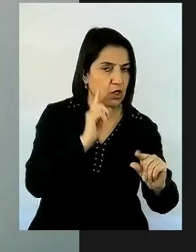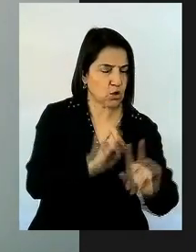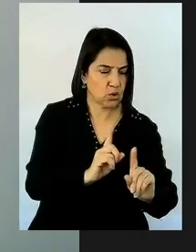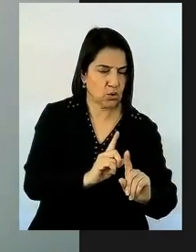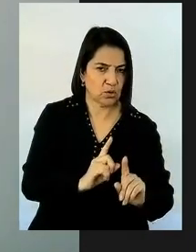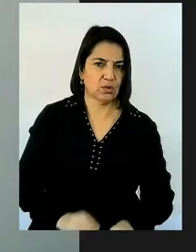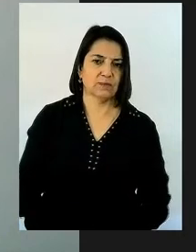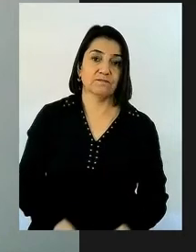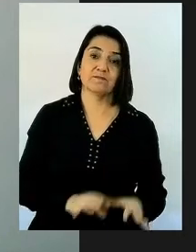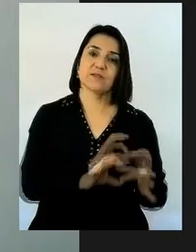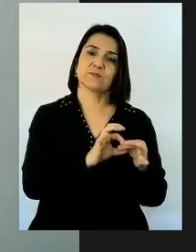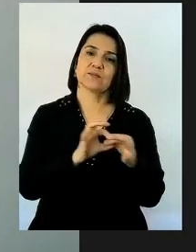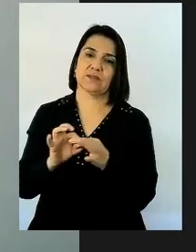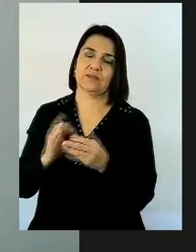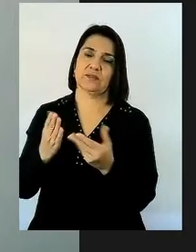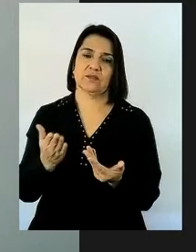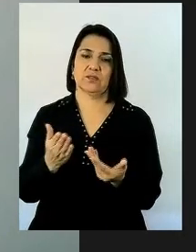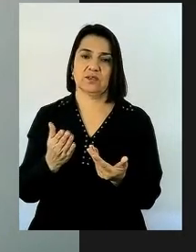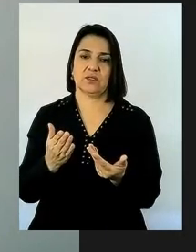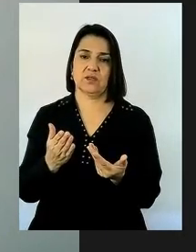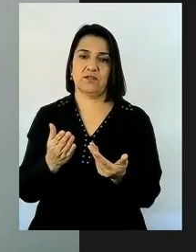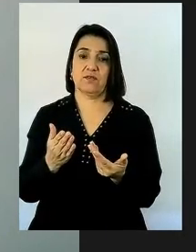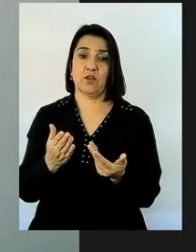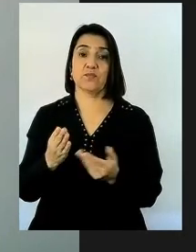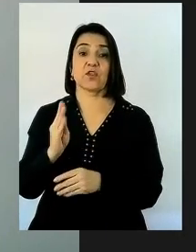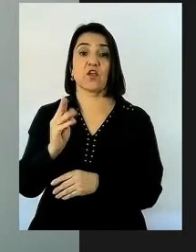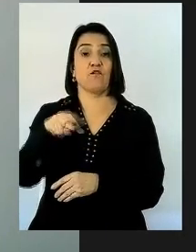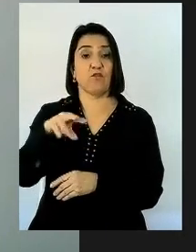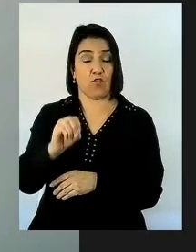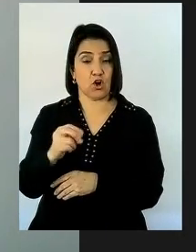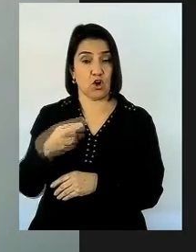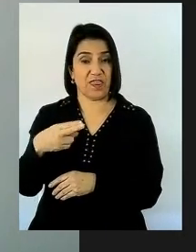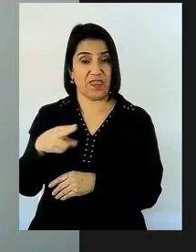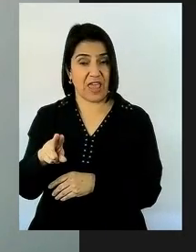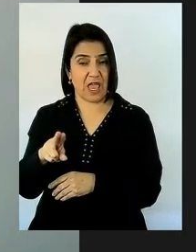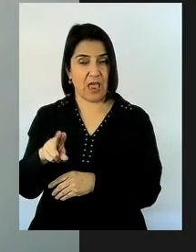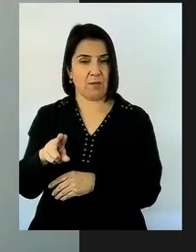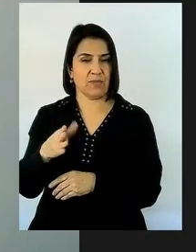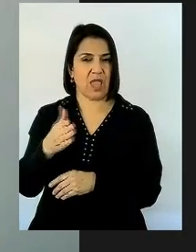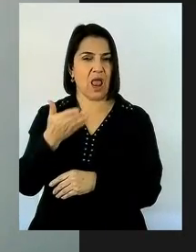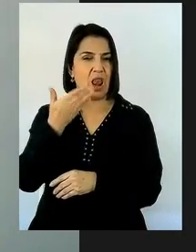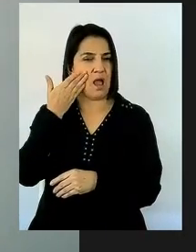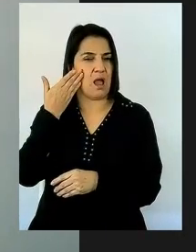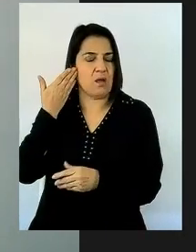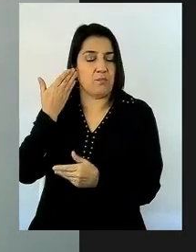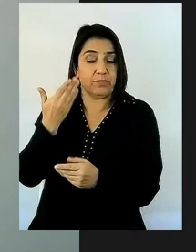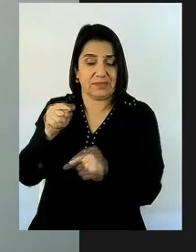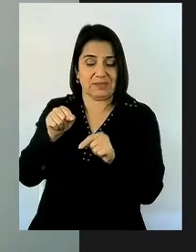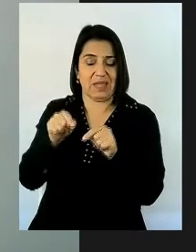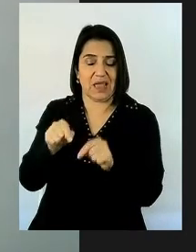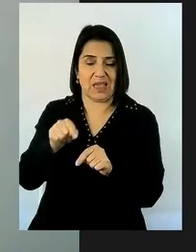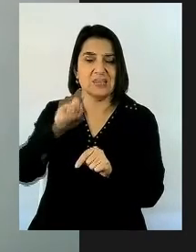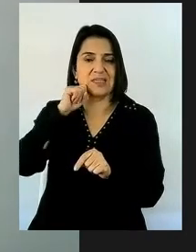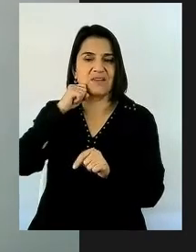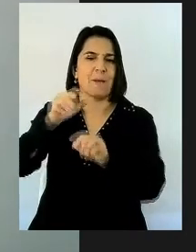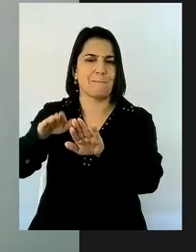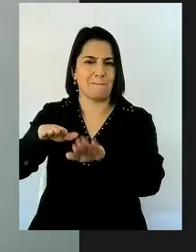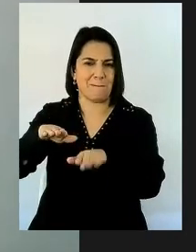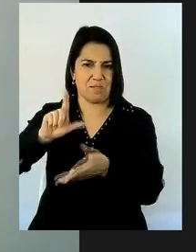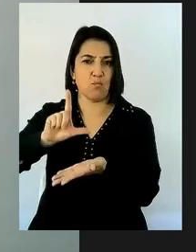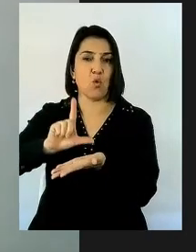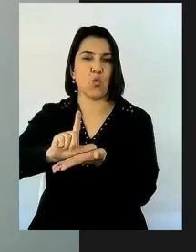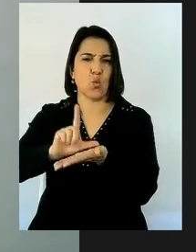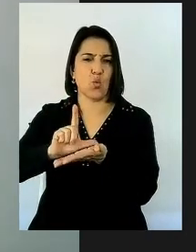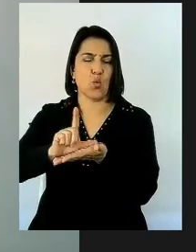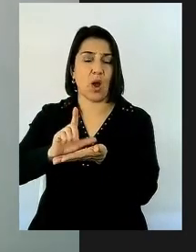tanto, los bonos de carbono deben ser la mitigación en el lugar donde se genera la contaminación. Y en el